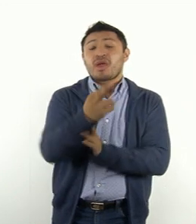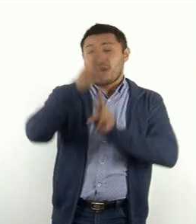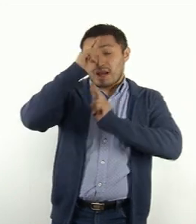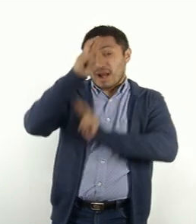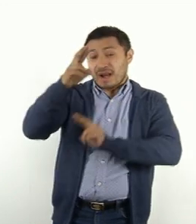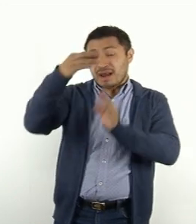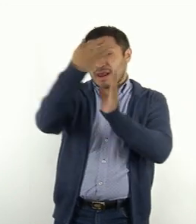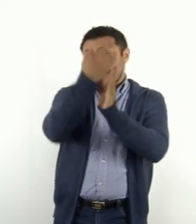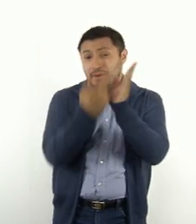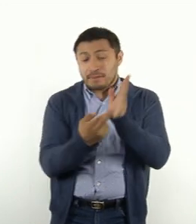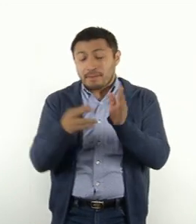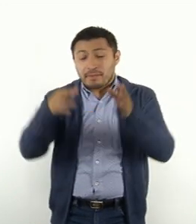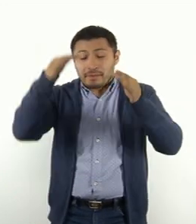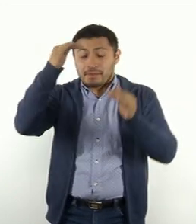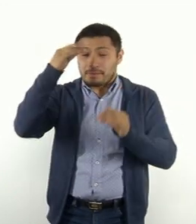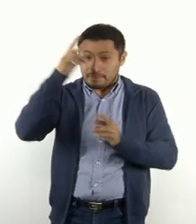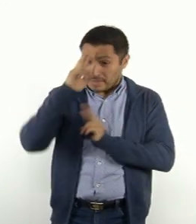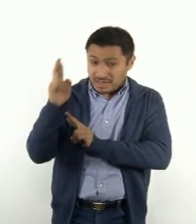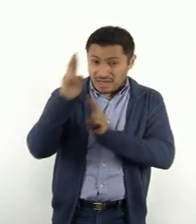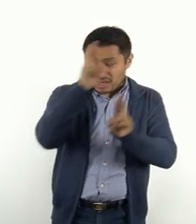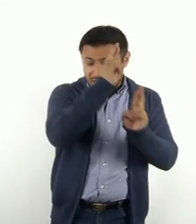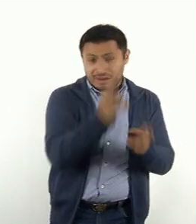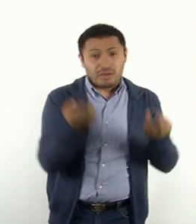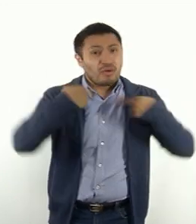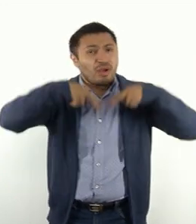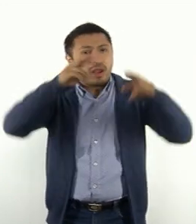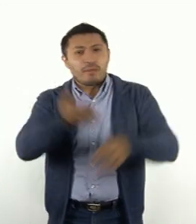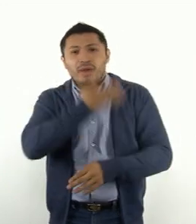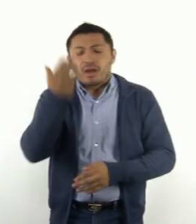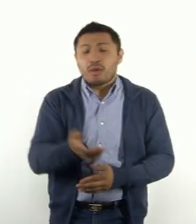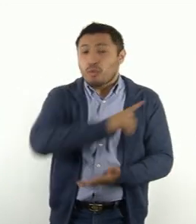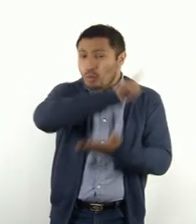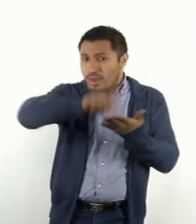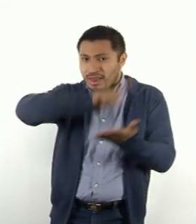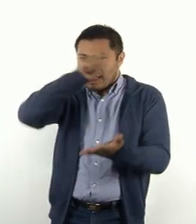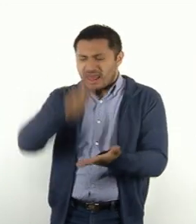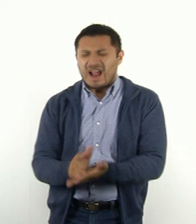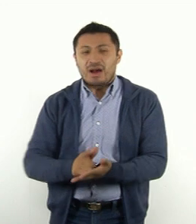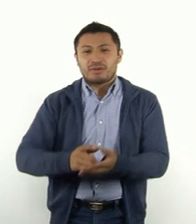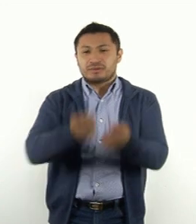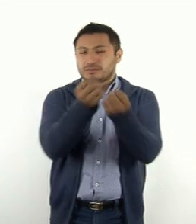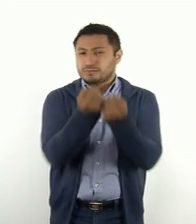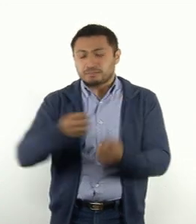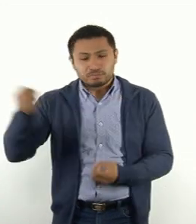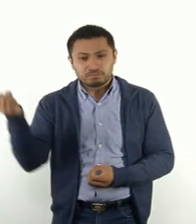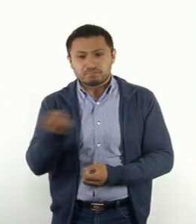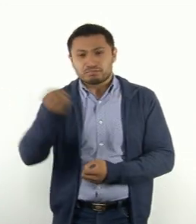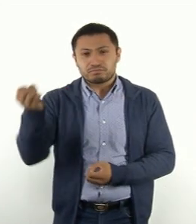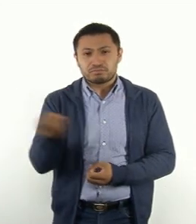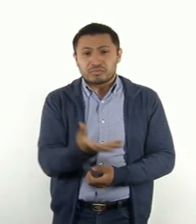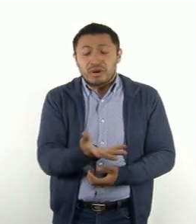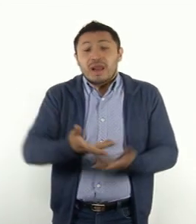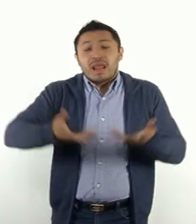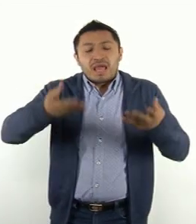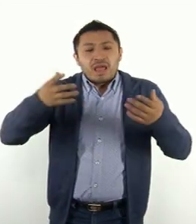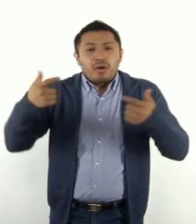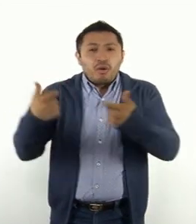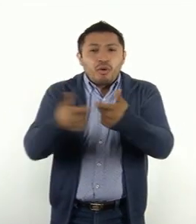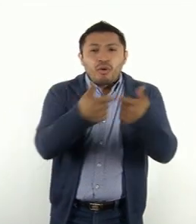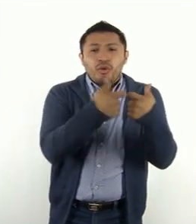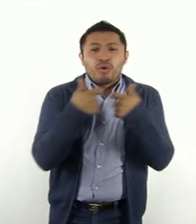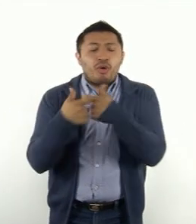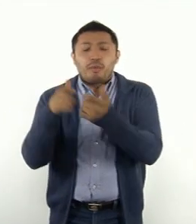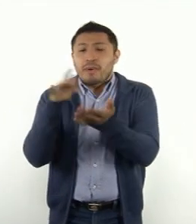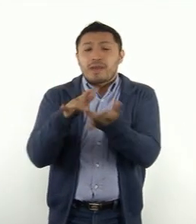minorías, la representación popular, la legalidad, el pluralismo y la cooperación. No pensé que